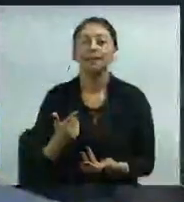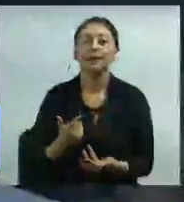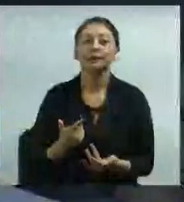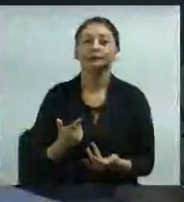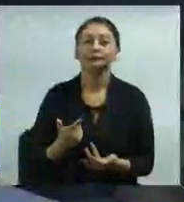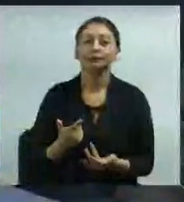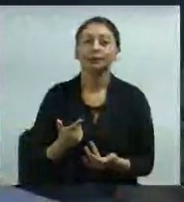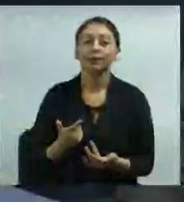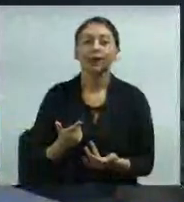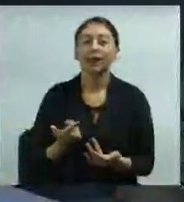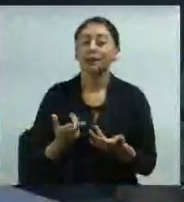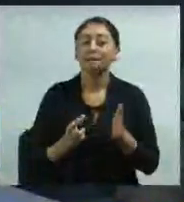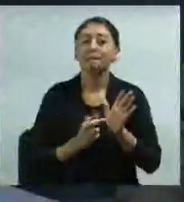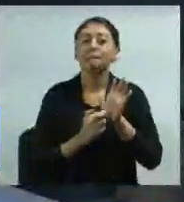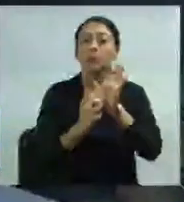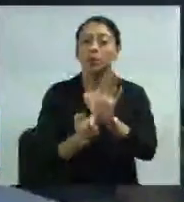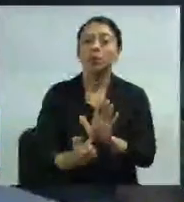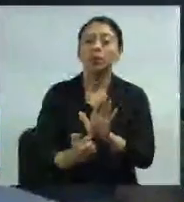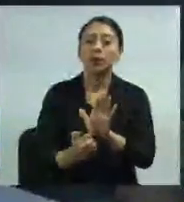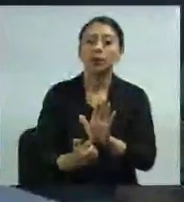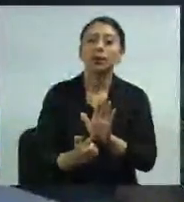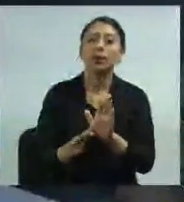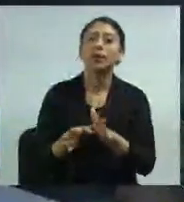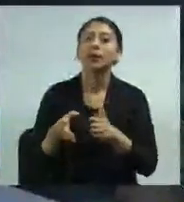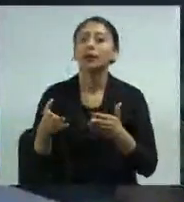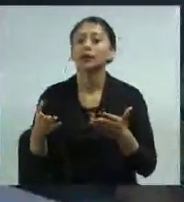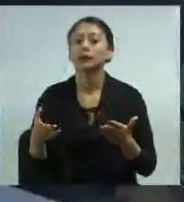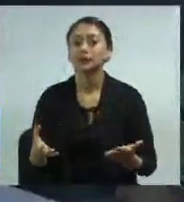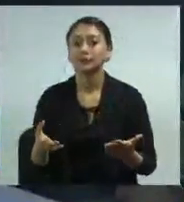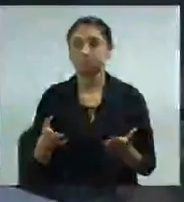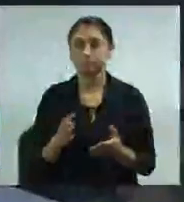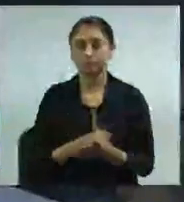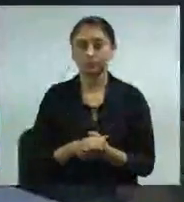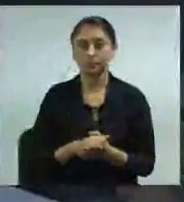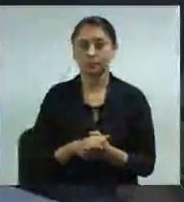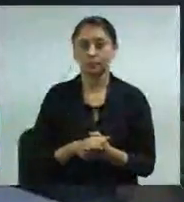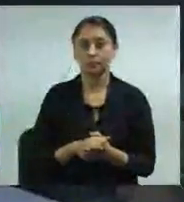lo que se debiera proponer es